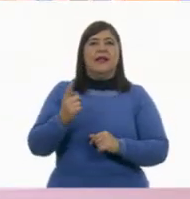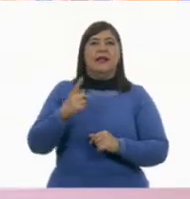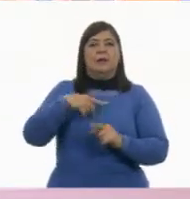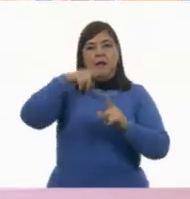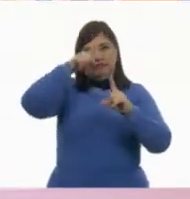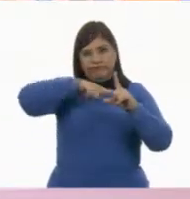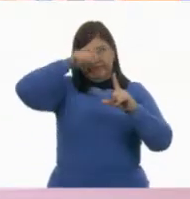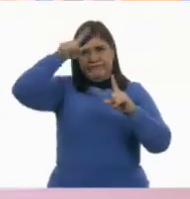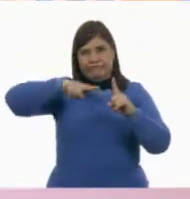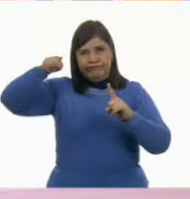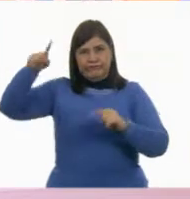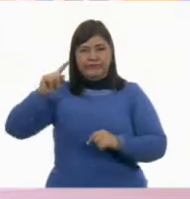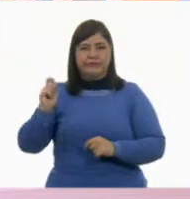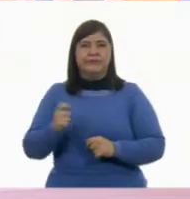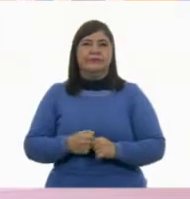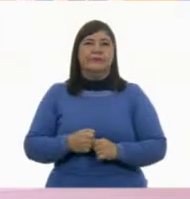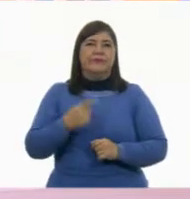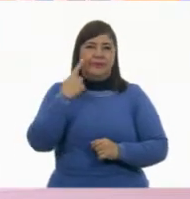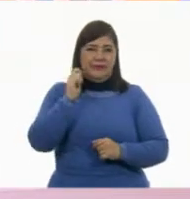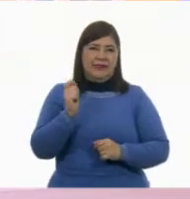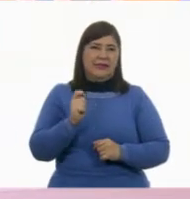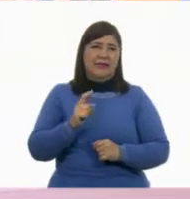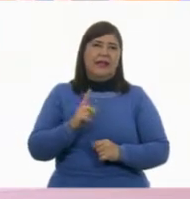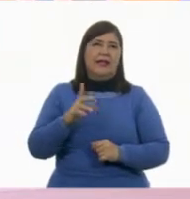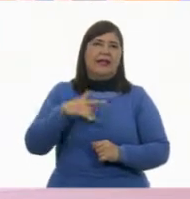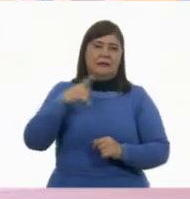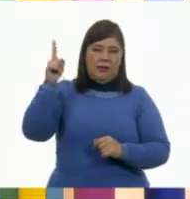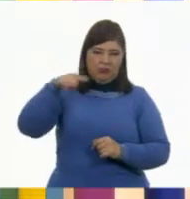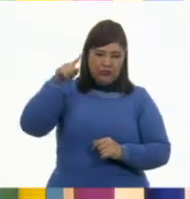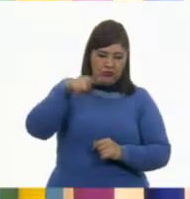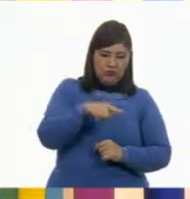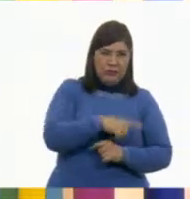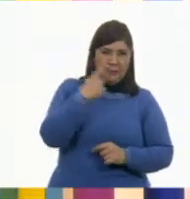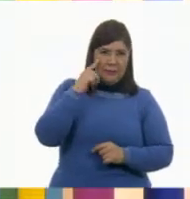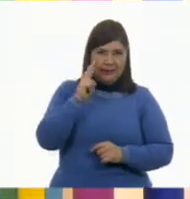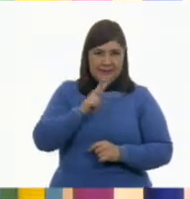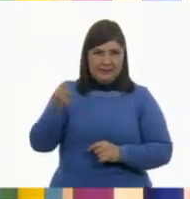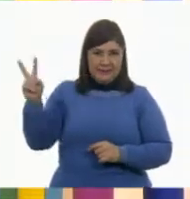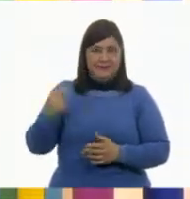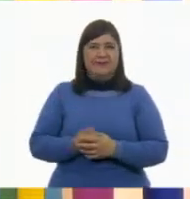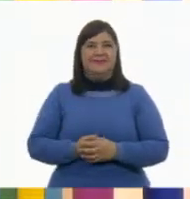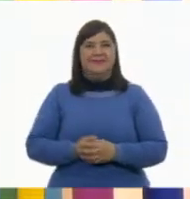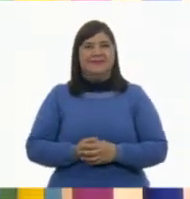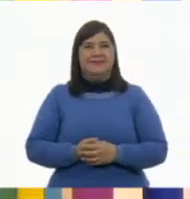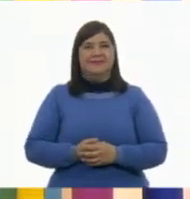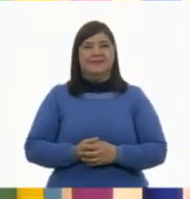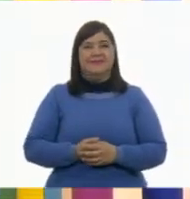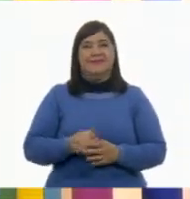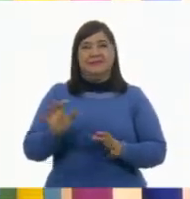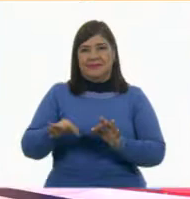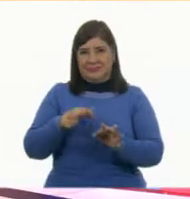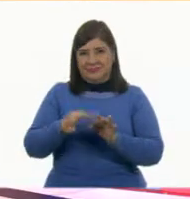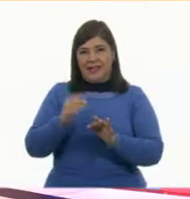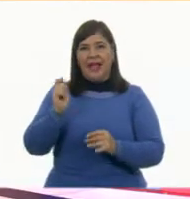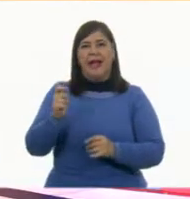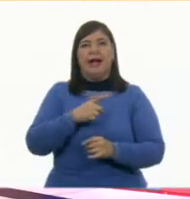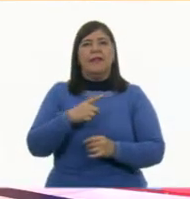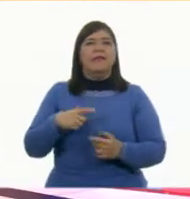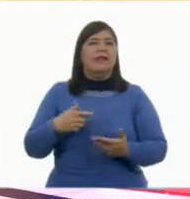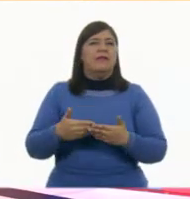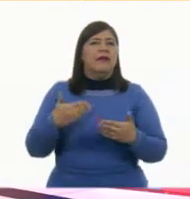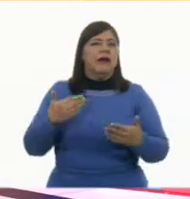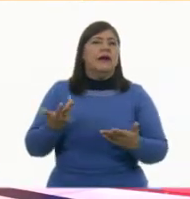zigzag. Zigzag, hacia y arriba. Y terminamos con zigzag hacia abajo. ¿Ok? Bien. Y para terminar,